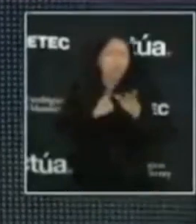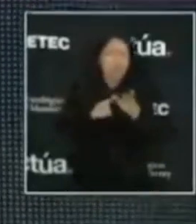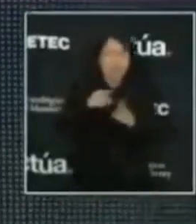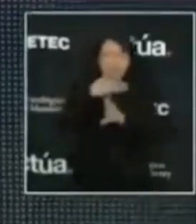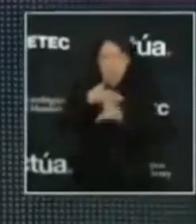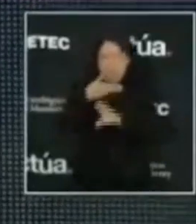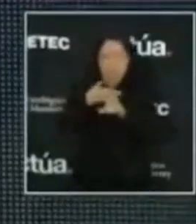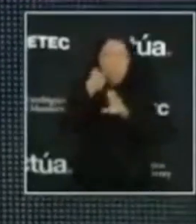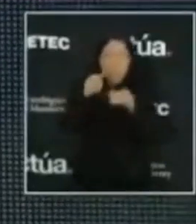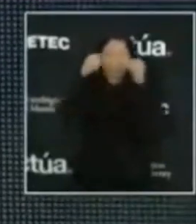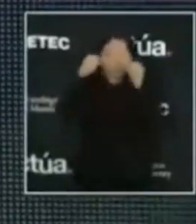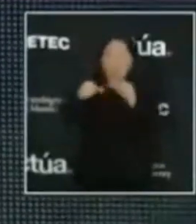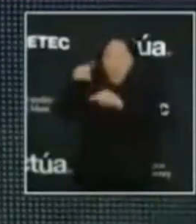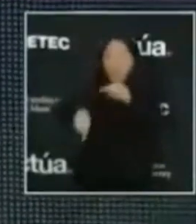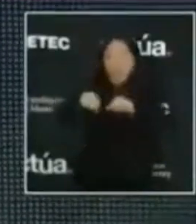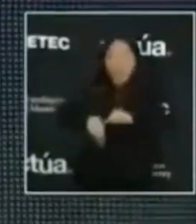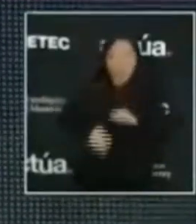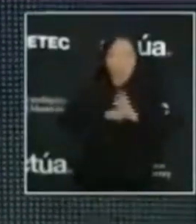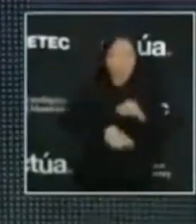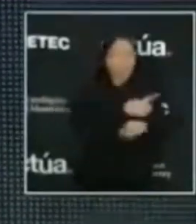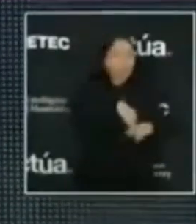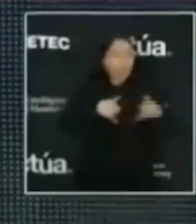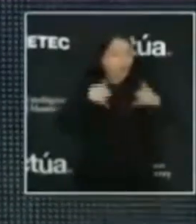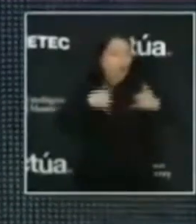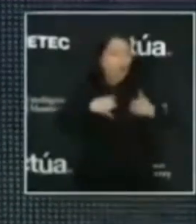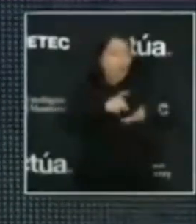cuando criminalizamos que las jóvenes fumen marihuana, lo que estamos